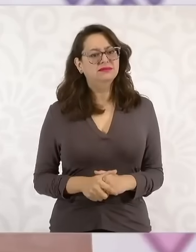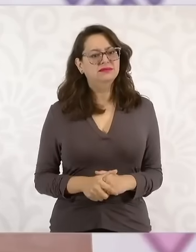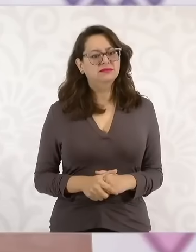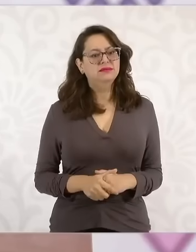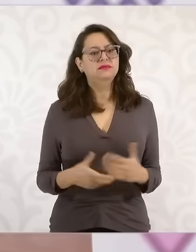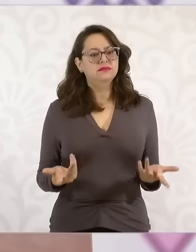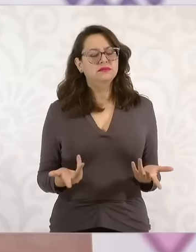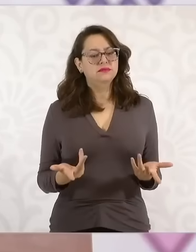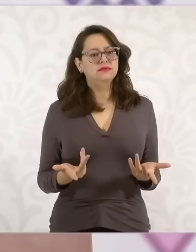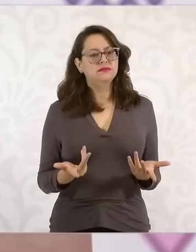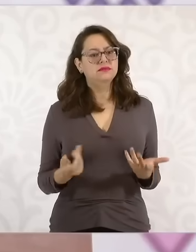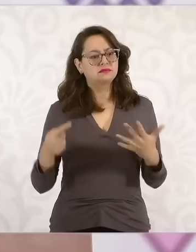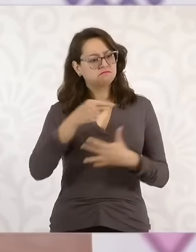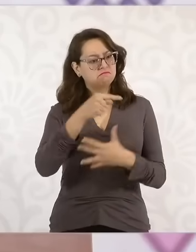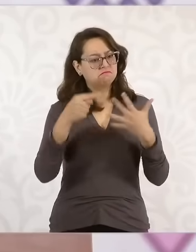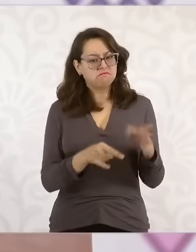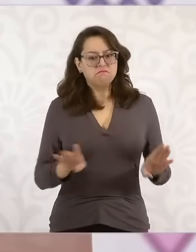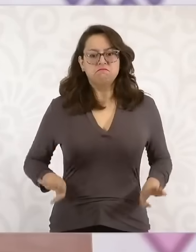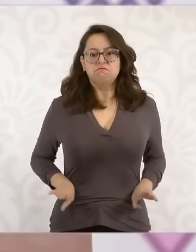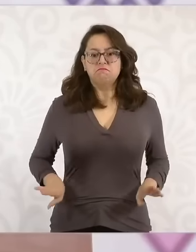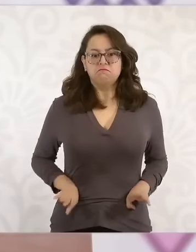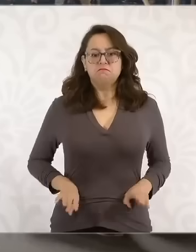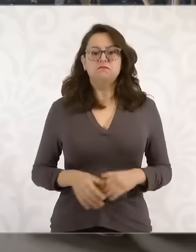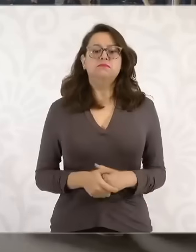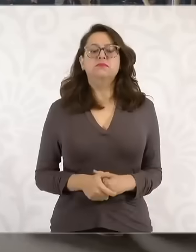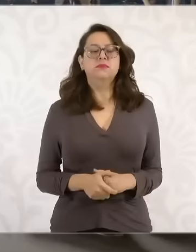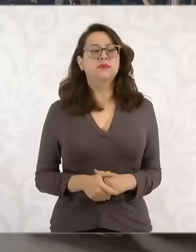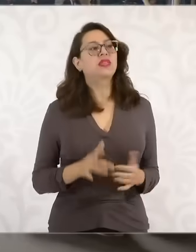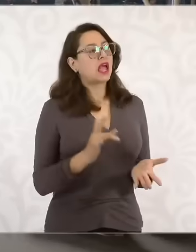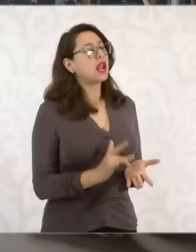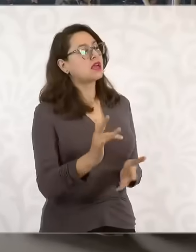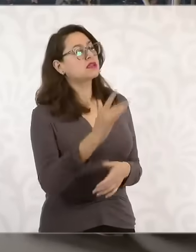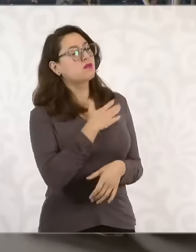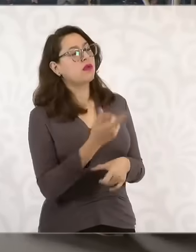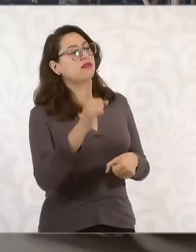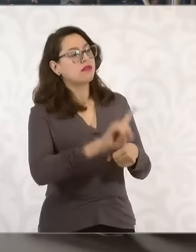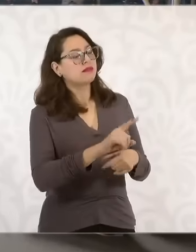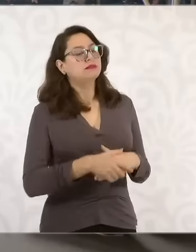con base en nuestros principios. Muchas gracias, buen día a todas y todos.